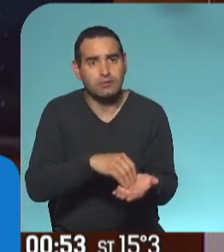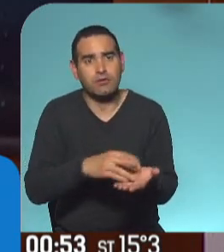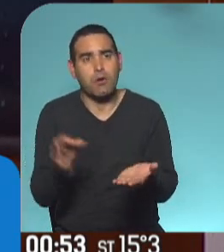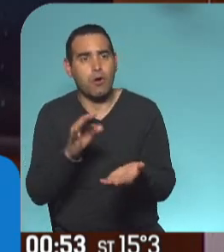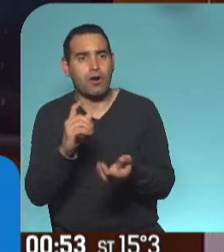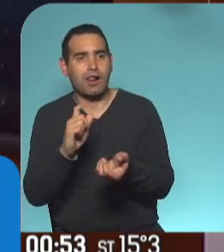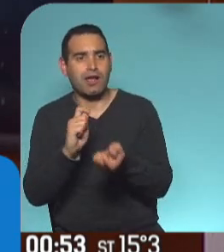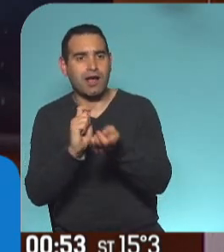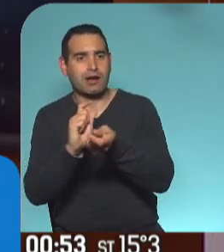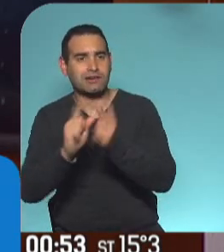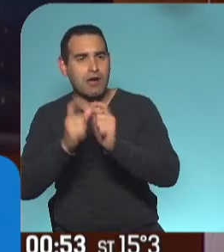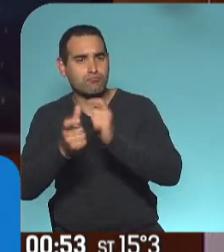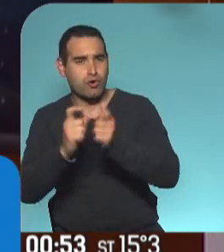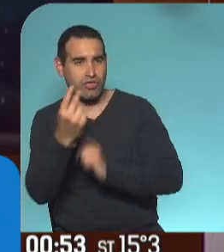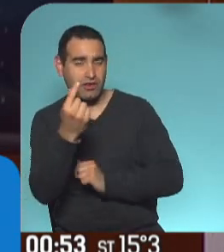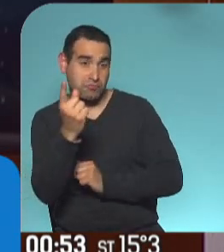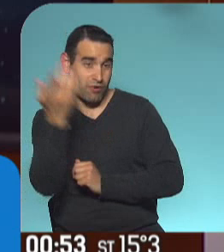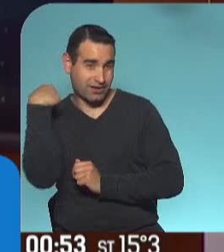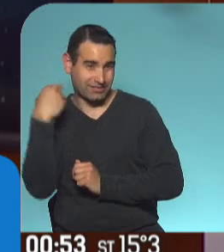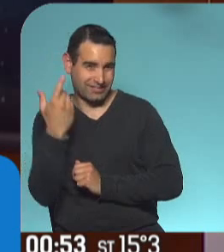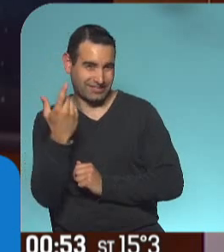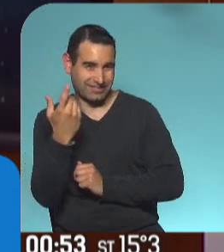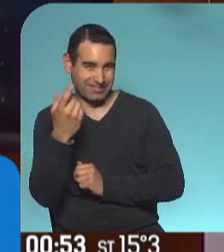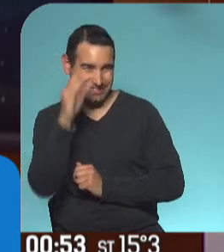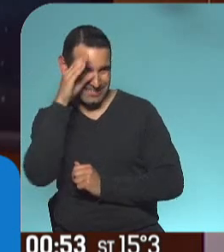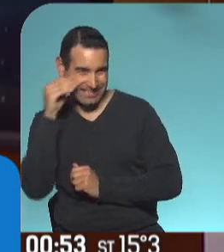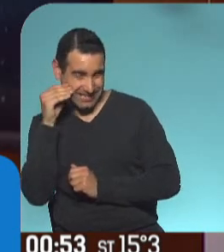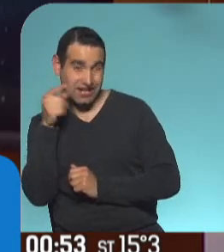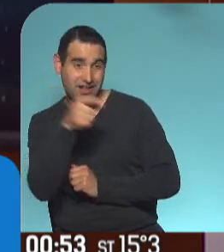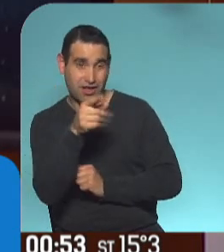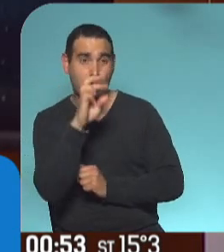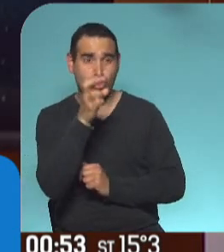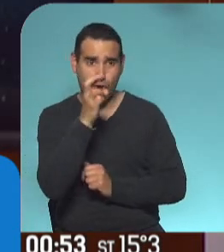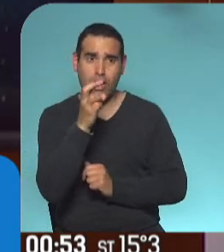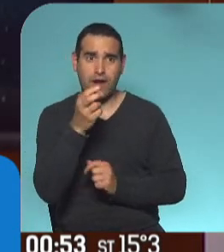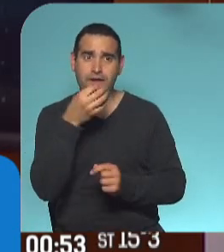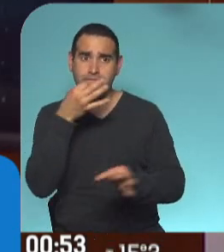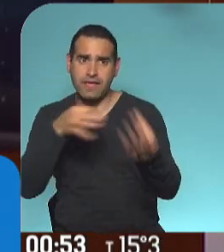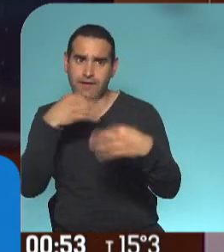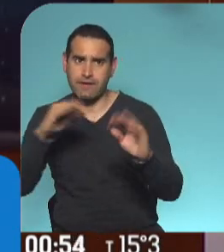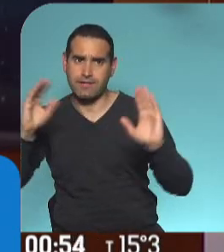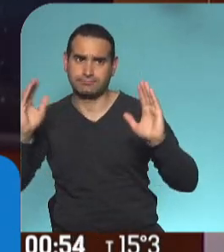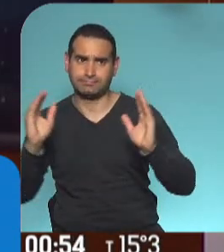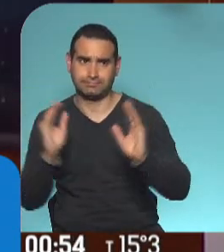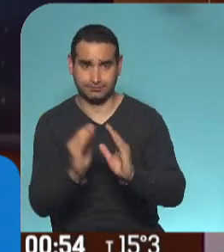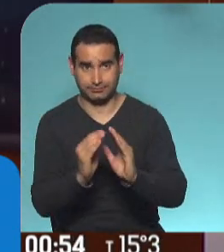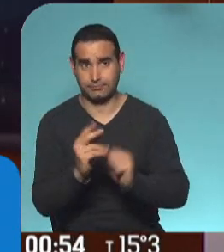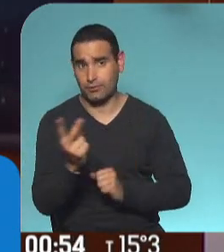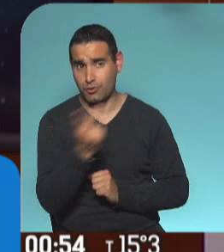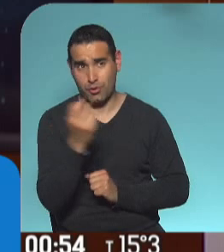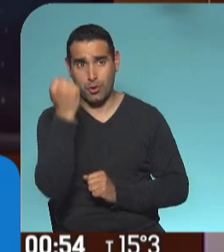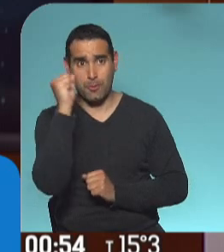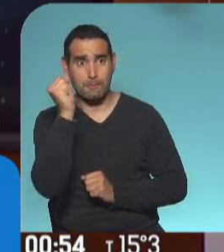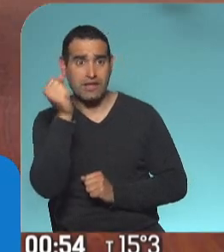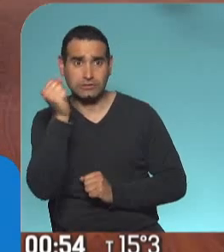tipo de cambios como lo puso cristina porque los dos pusieron cepos si los dos se evaluaron los dos pusieron